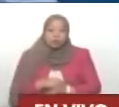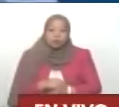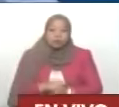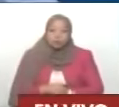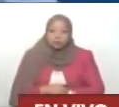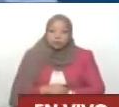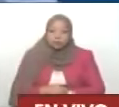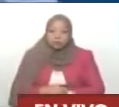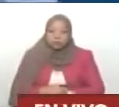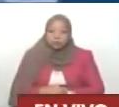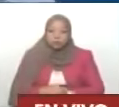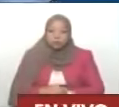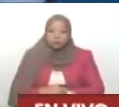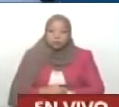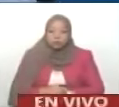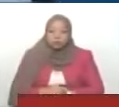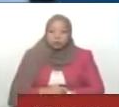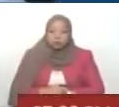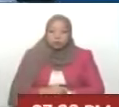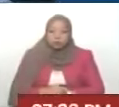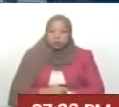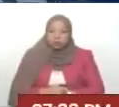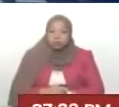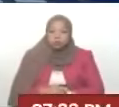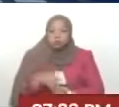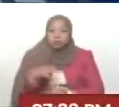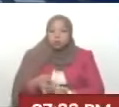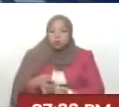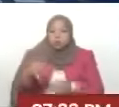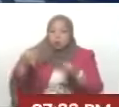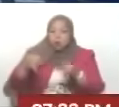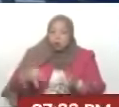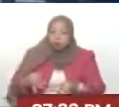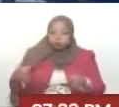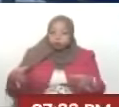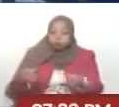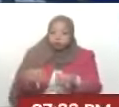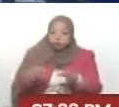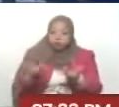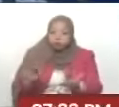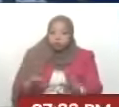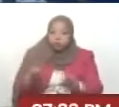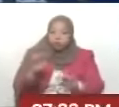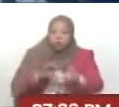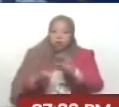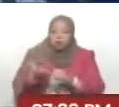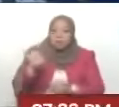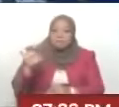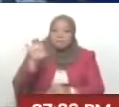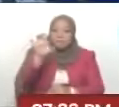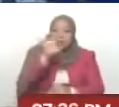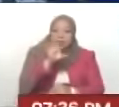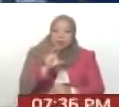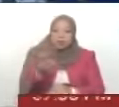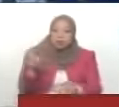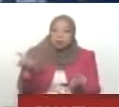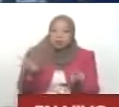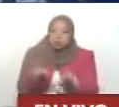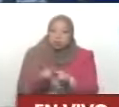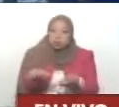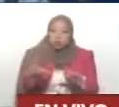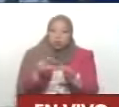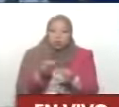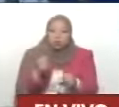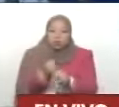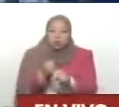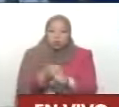a constituirse en una confederación de repúblicas, de países